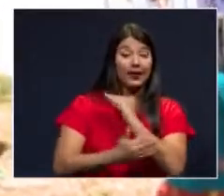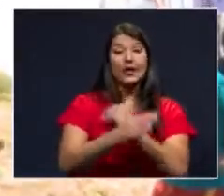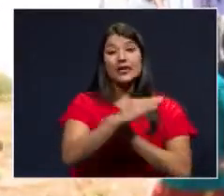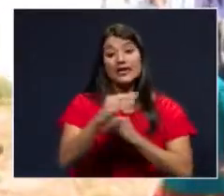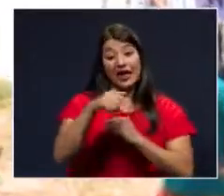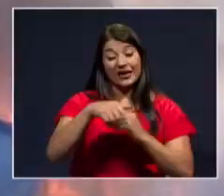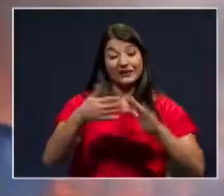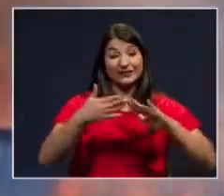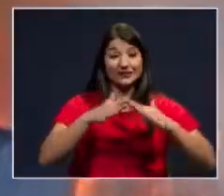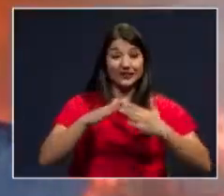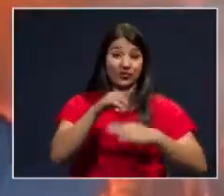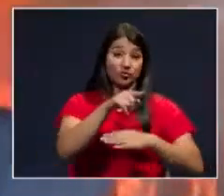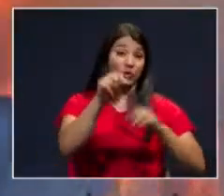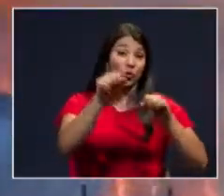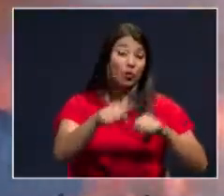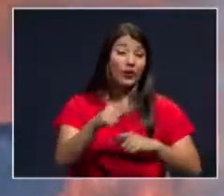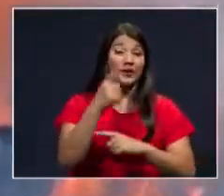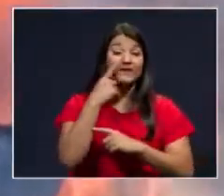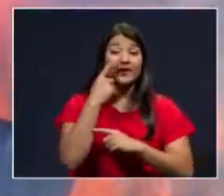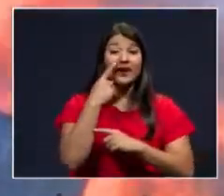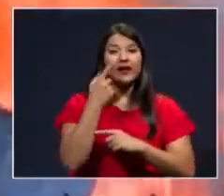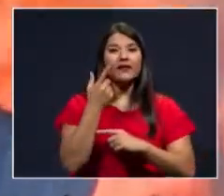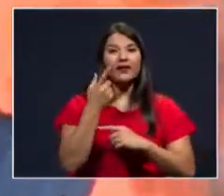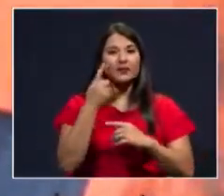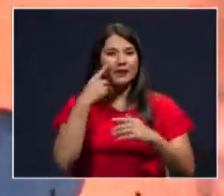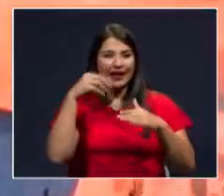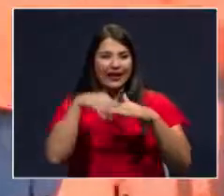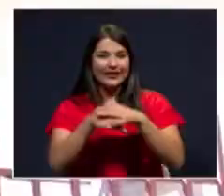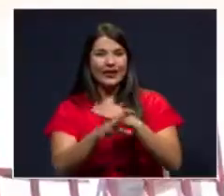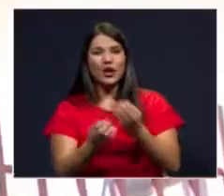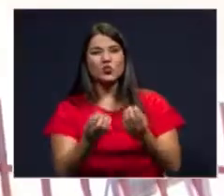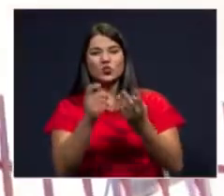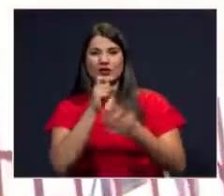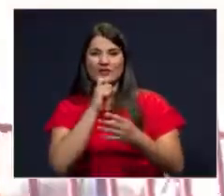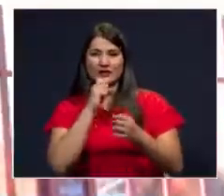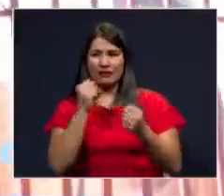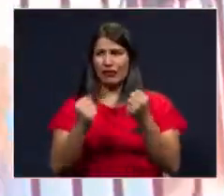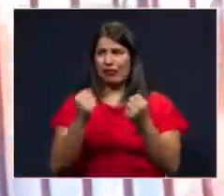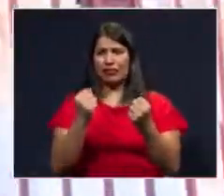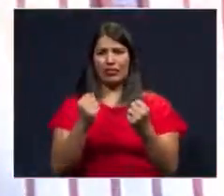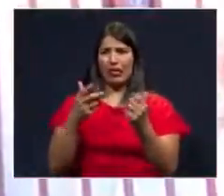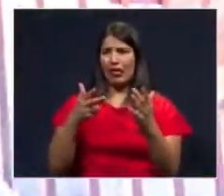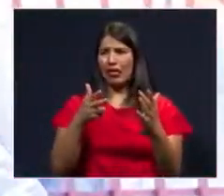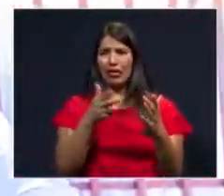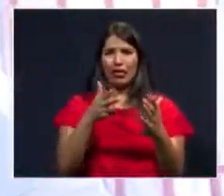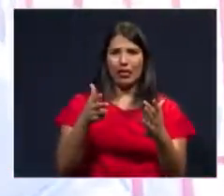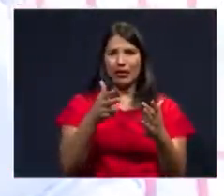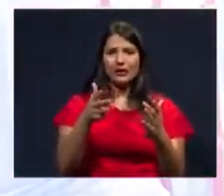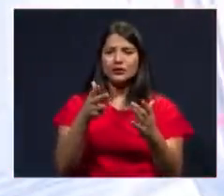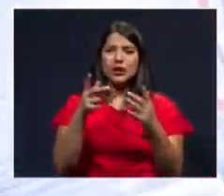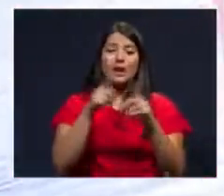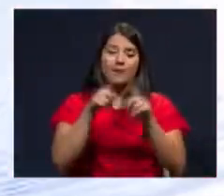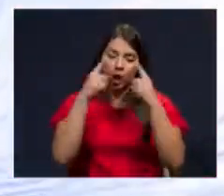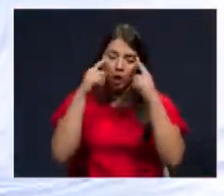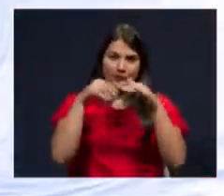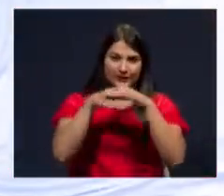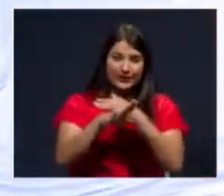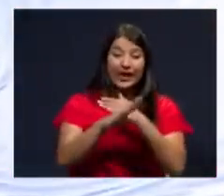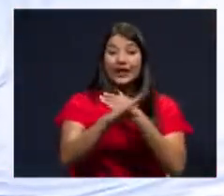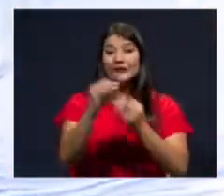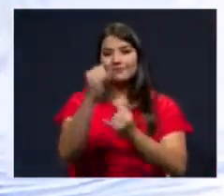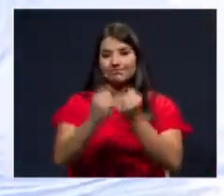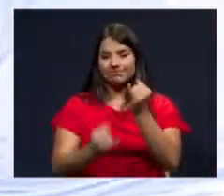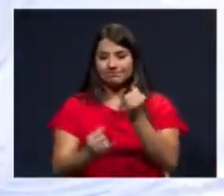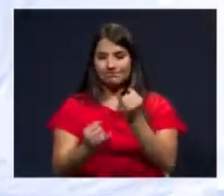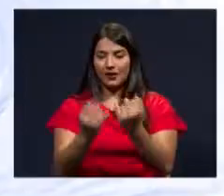este barrio pues ustedes podrán ver que las condiciones de acceso son complicadas. Pese a ello pues logró confinar el avance del fuego